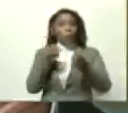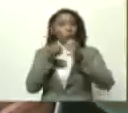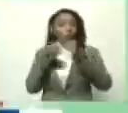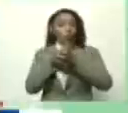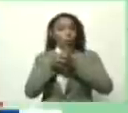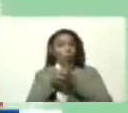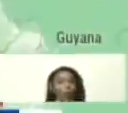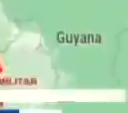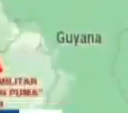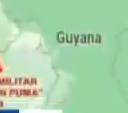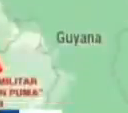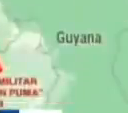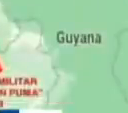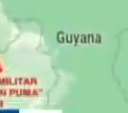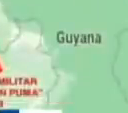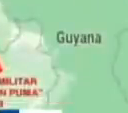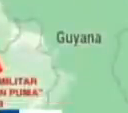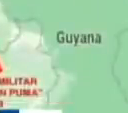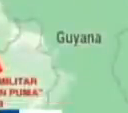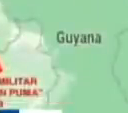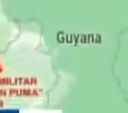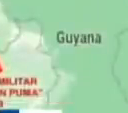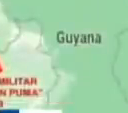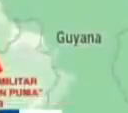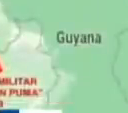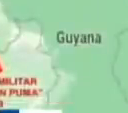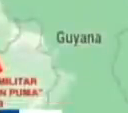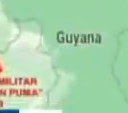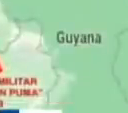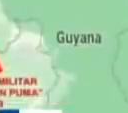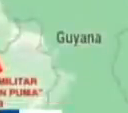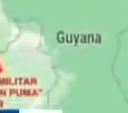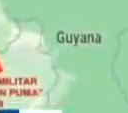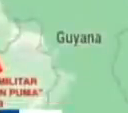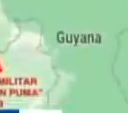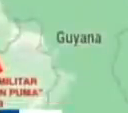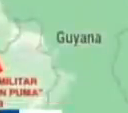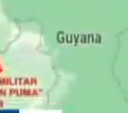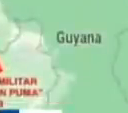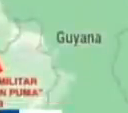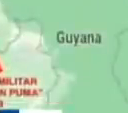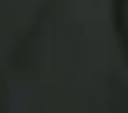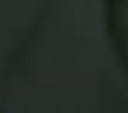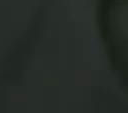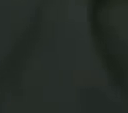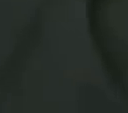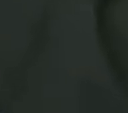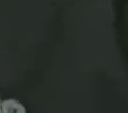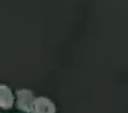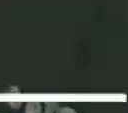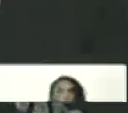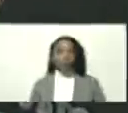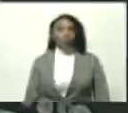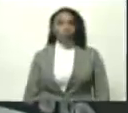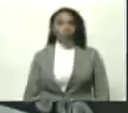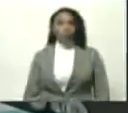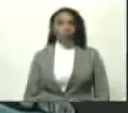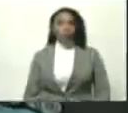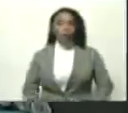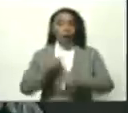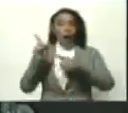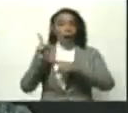agencia de drogas norteamericana, la DEA. Pareciera que la DEA está puesta allí para cuidar a Doble Rueda. De allí salieron para la